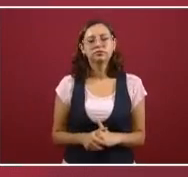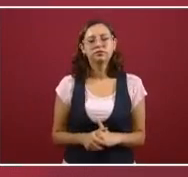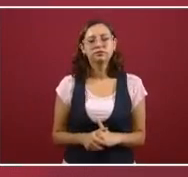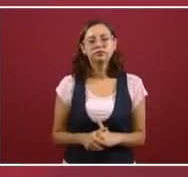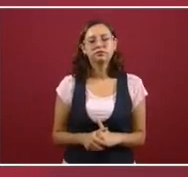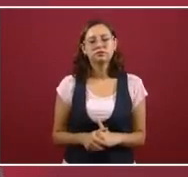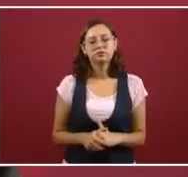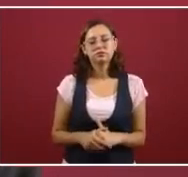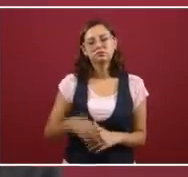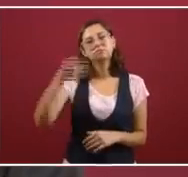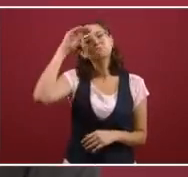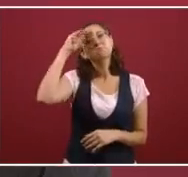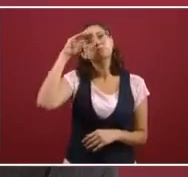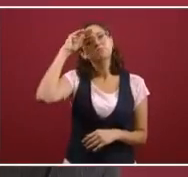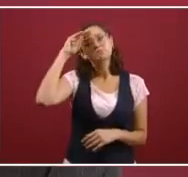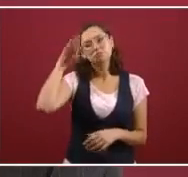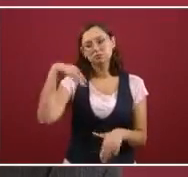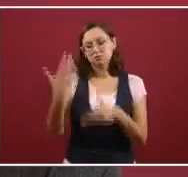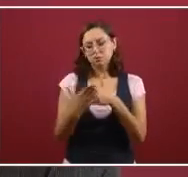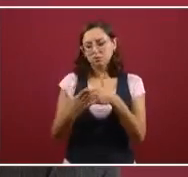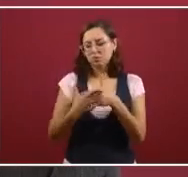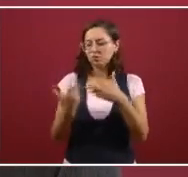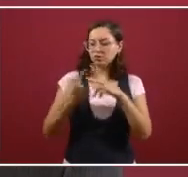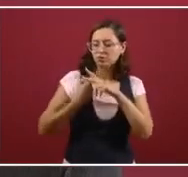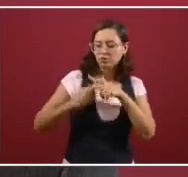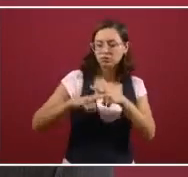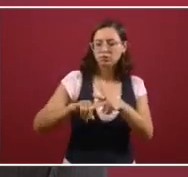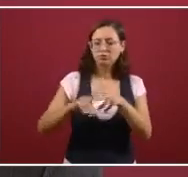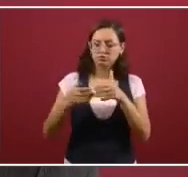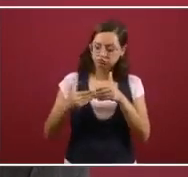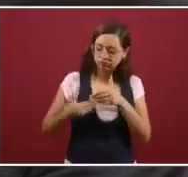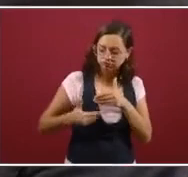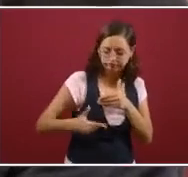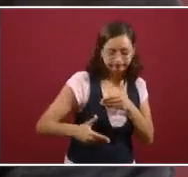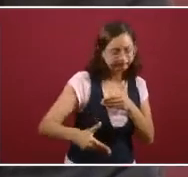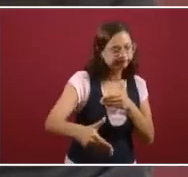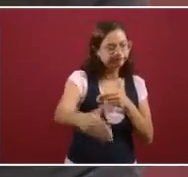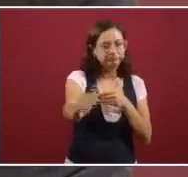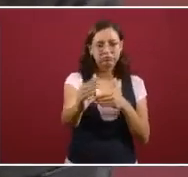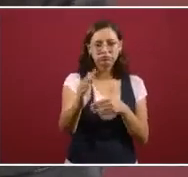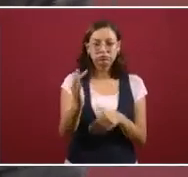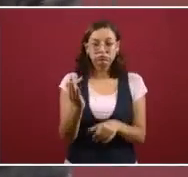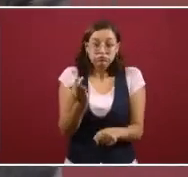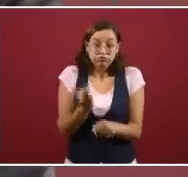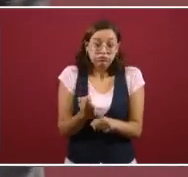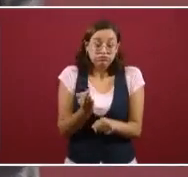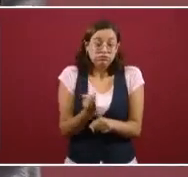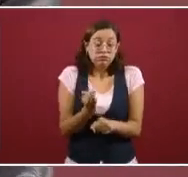llevar a cabo hacia adelante, no solo ahora que ya